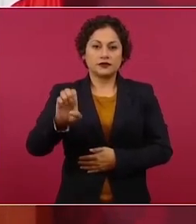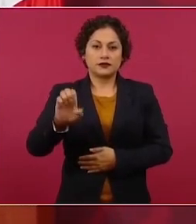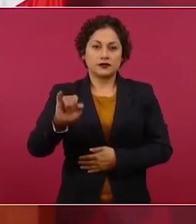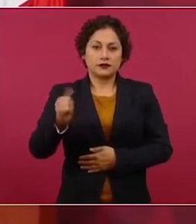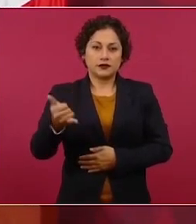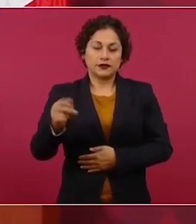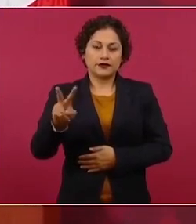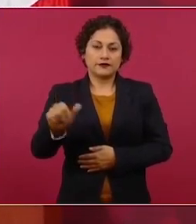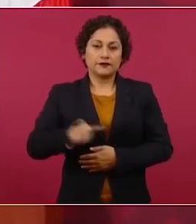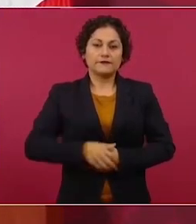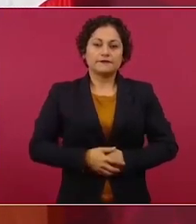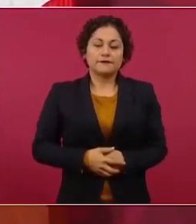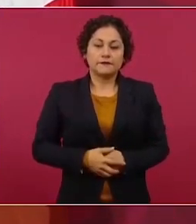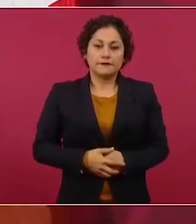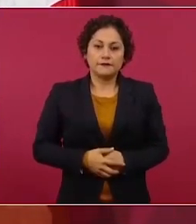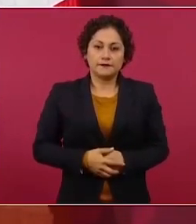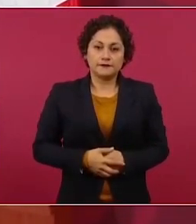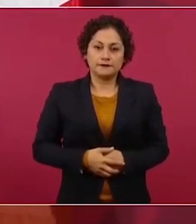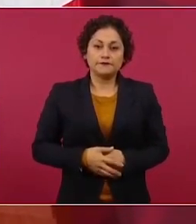ayer fue